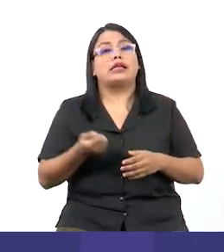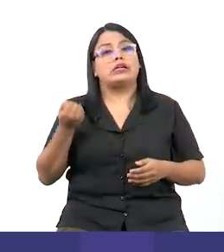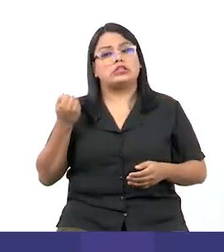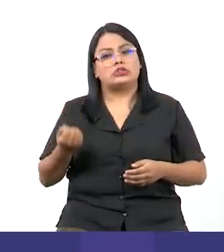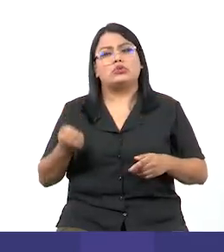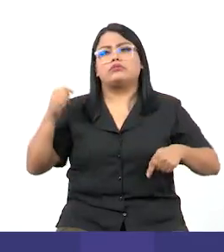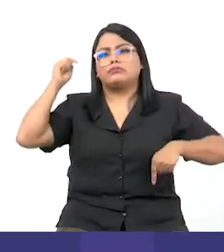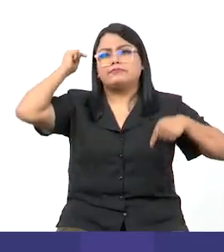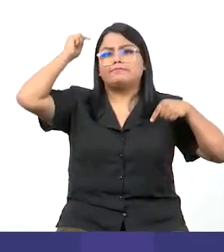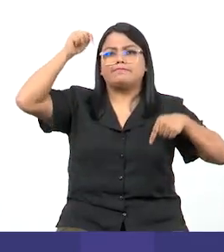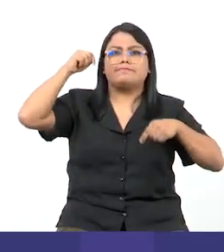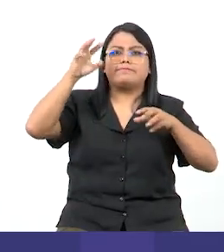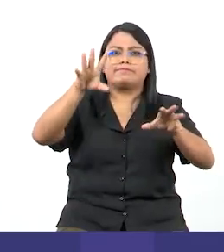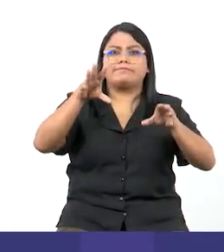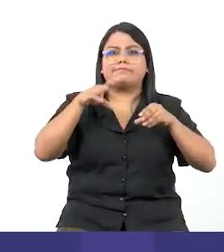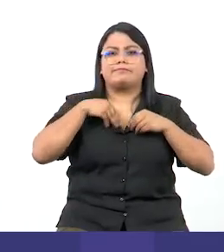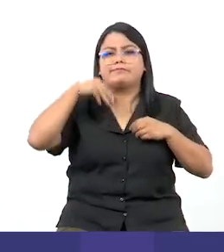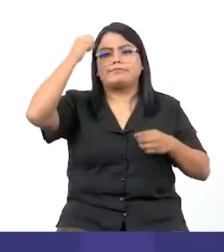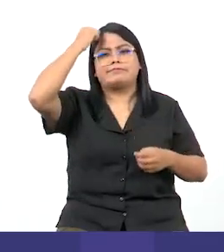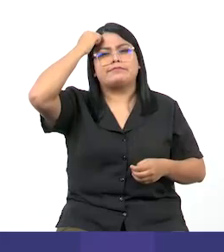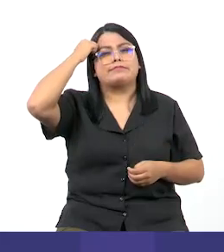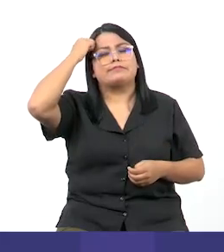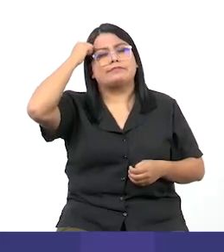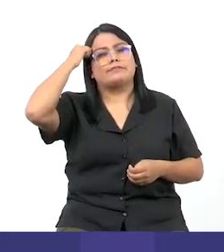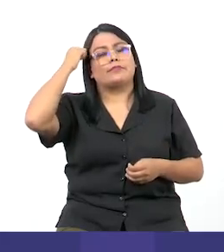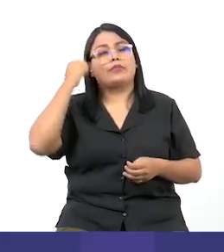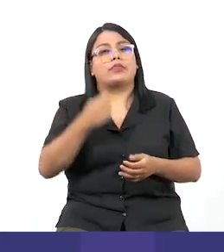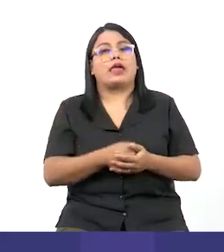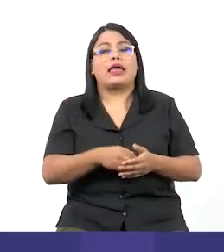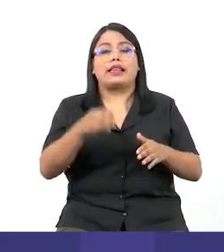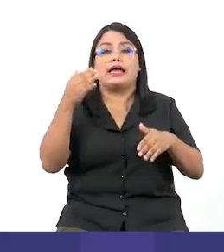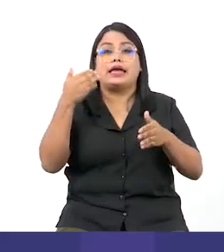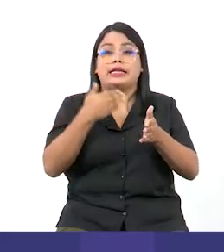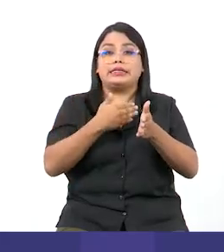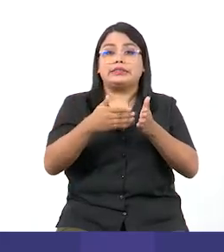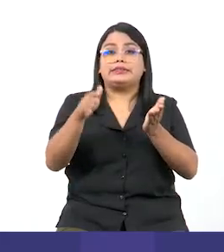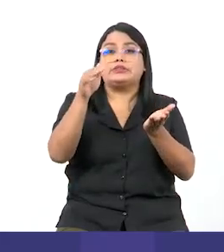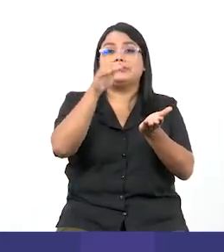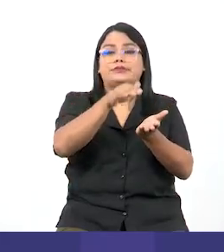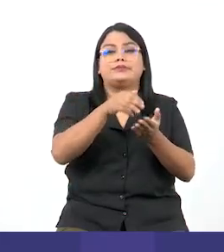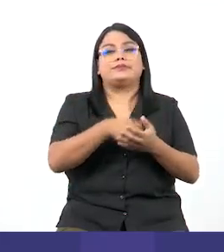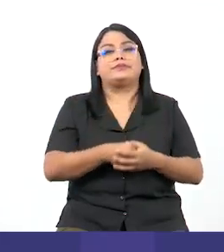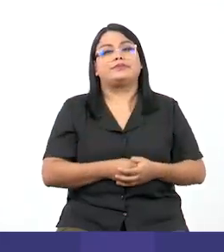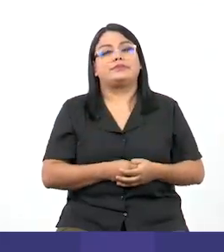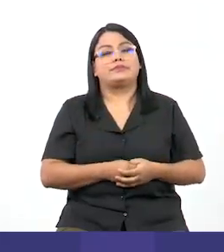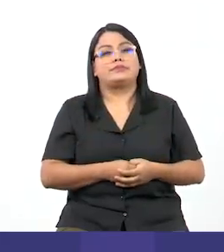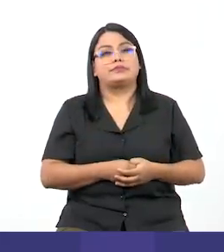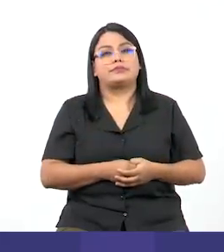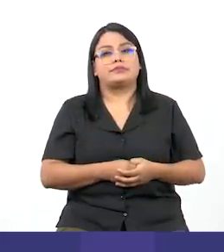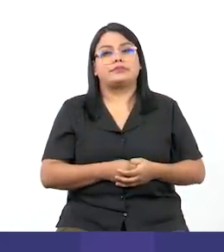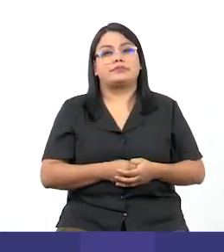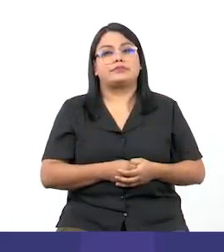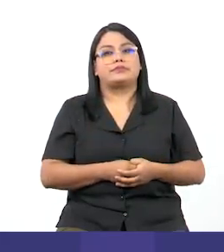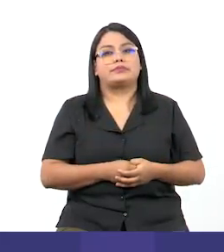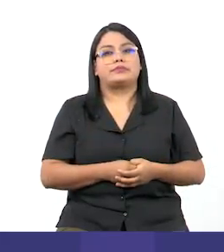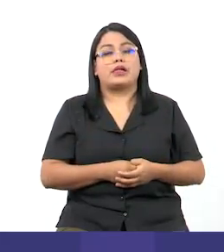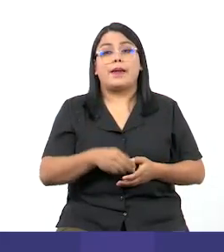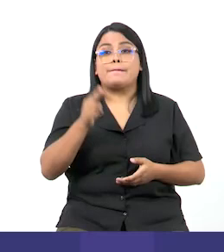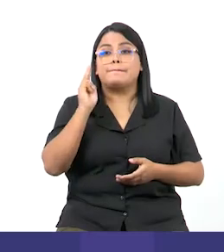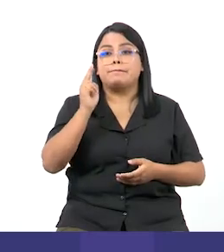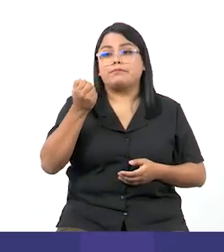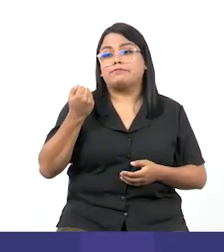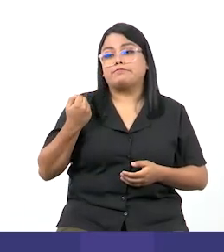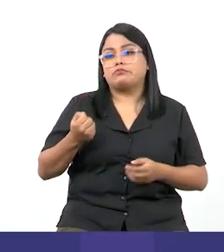niveles para que el estudiantado sea consciente que adquirió los aprendizajes declarados en la entrada de unidad. En